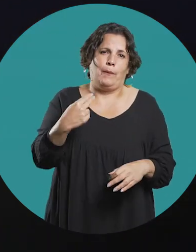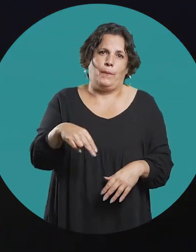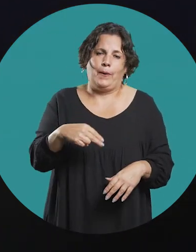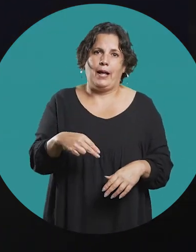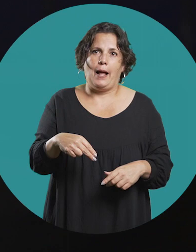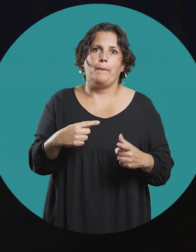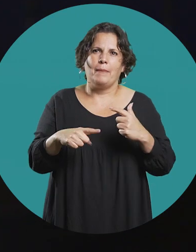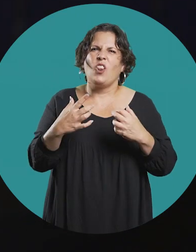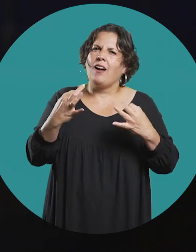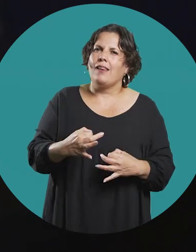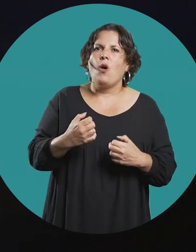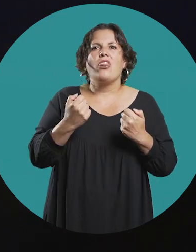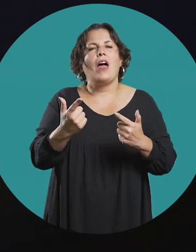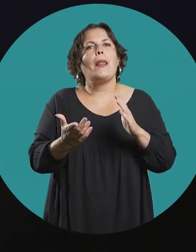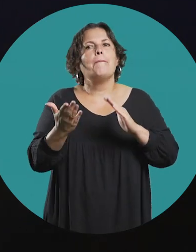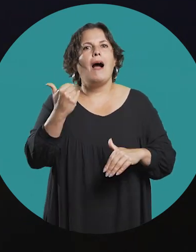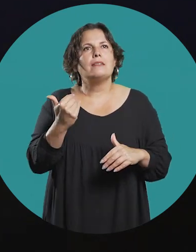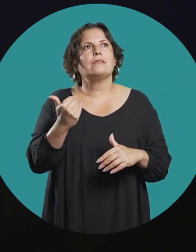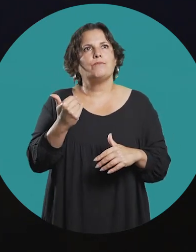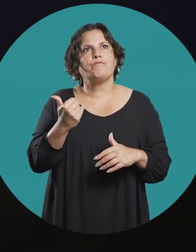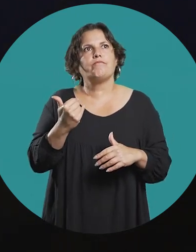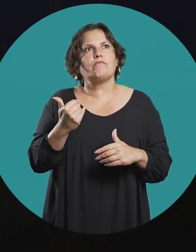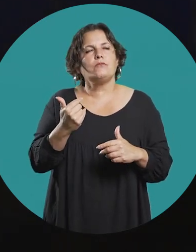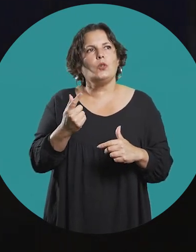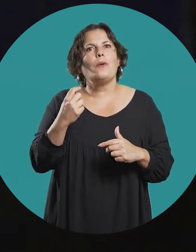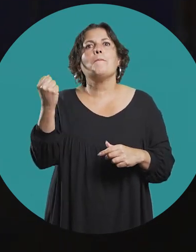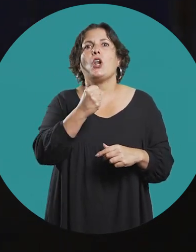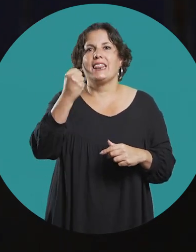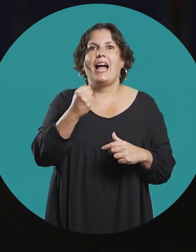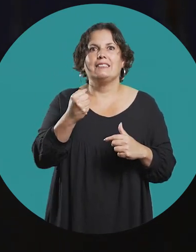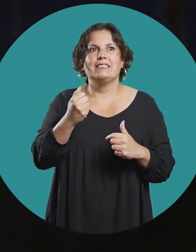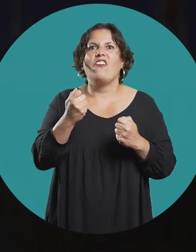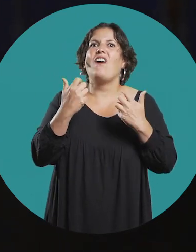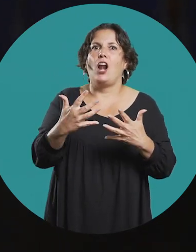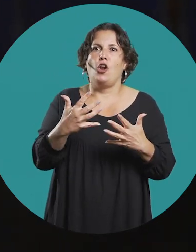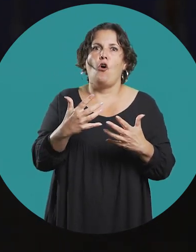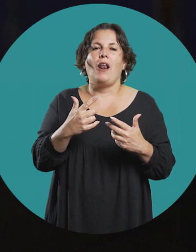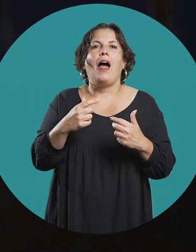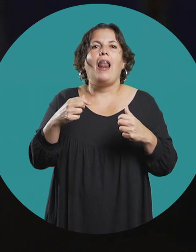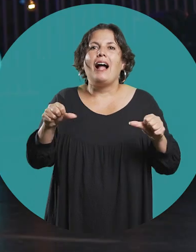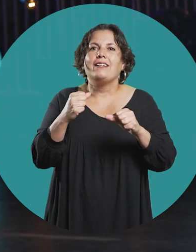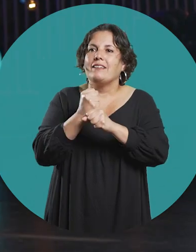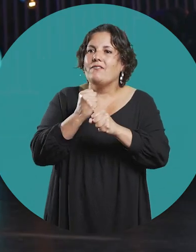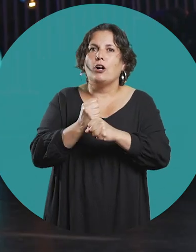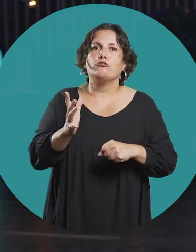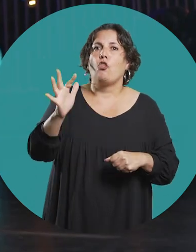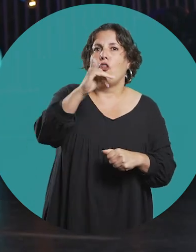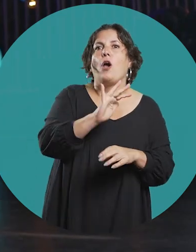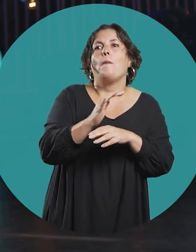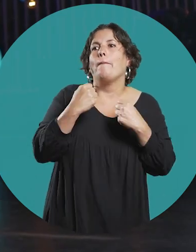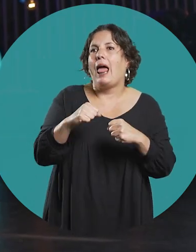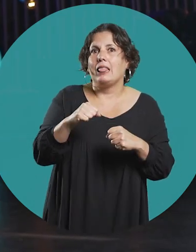pero creo que hay que darle como un poco más de peso a la práctica, de valor, de amor a la práctica, que realmente es